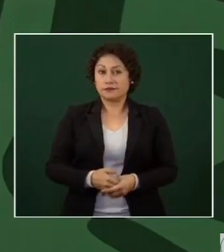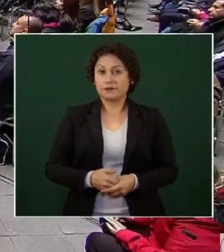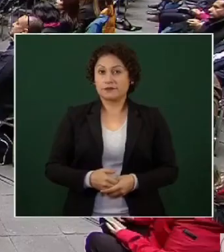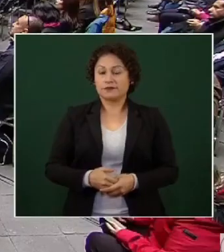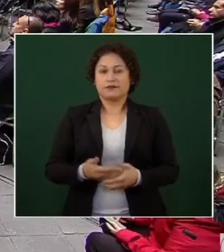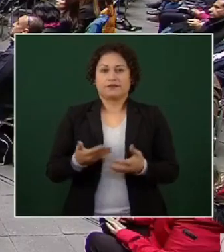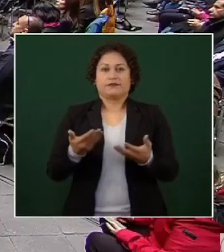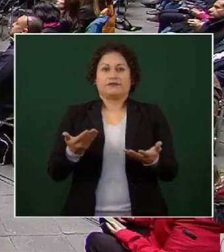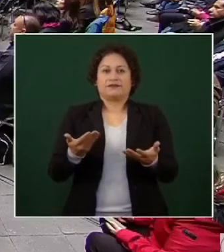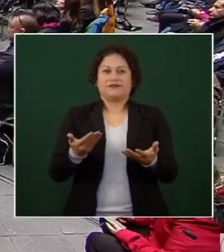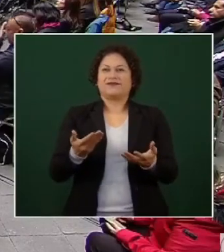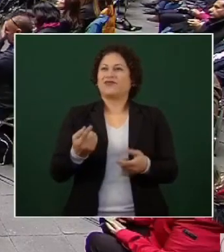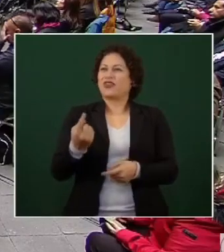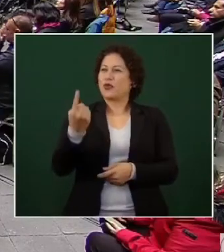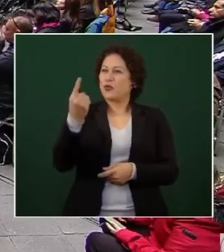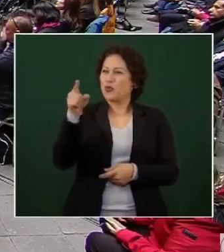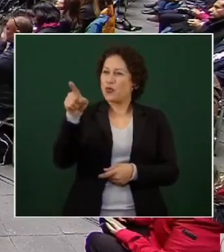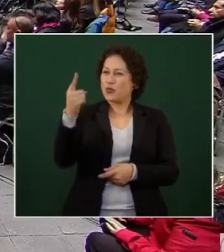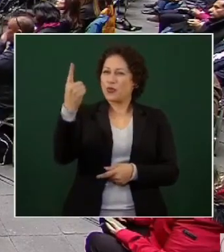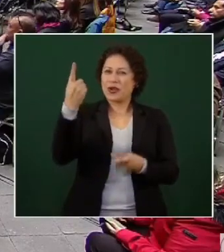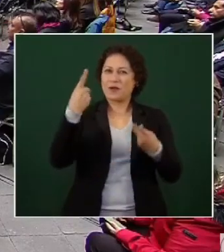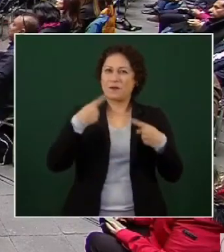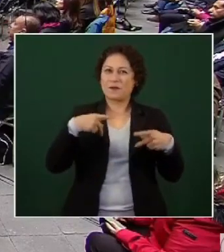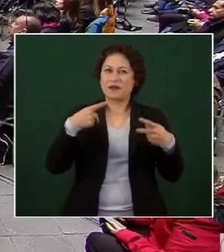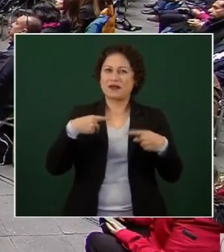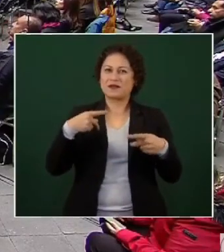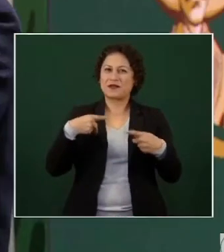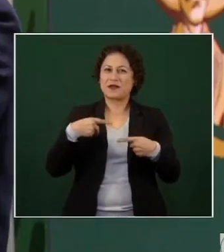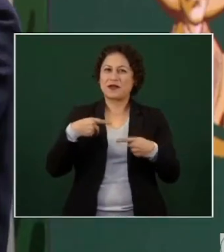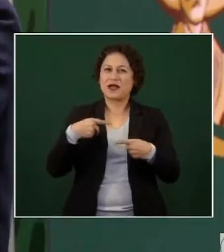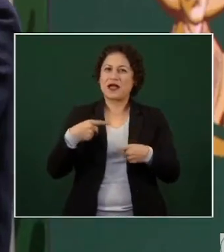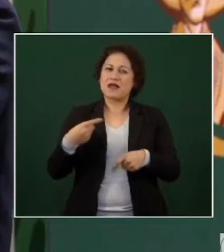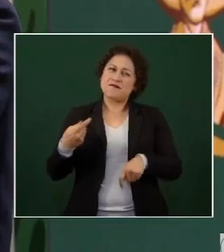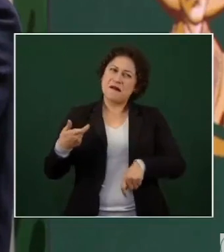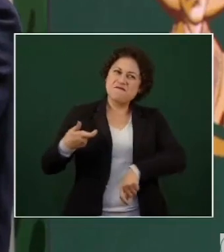Uno que pidió ahí, ponle más dosis.